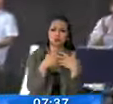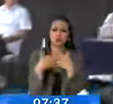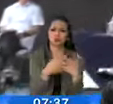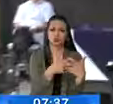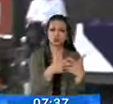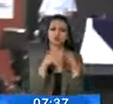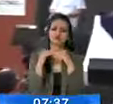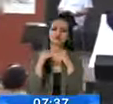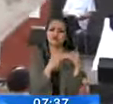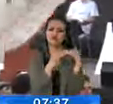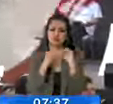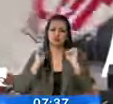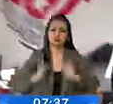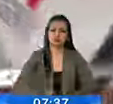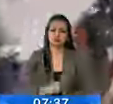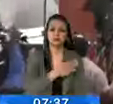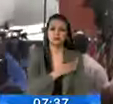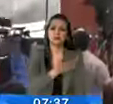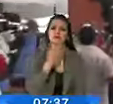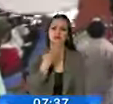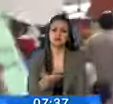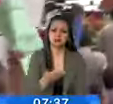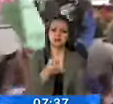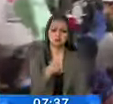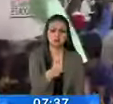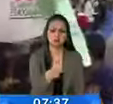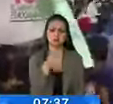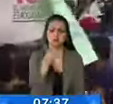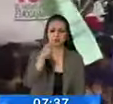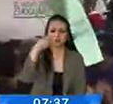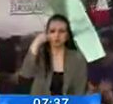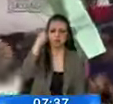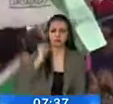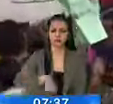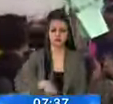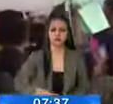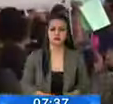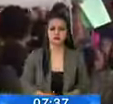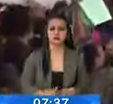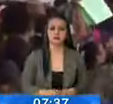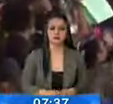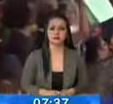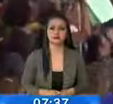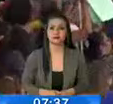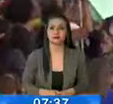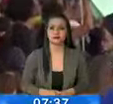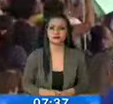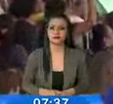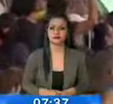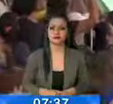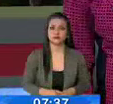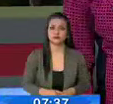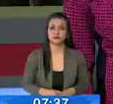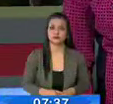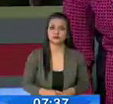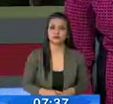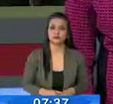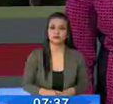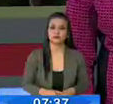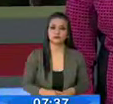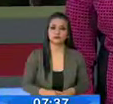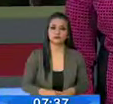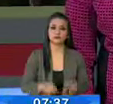hermanados. Confíen, confíen en su gobierno. Desde Los Ríos, informó Odette Camacho.